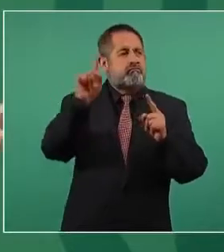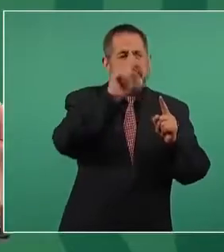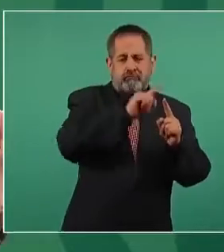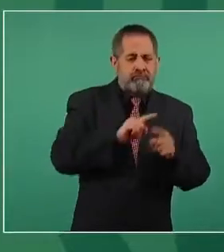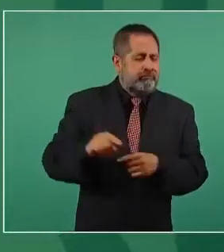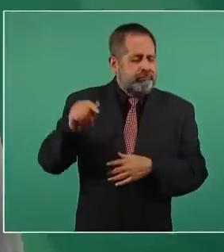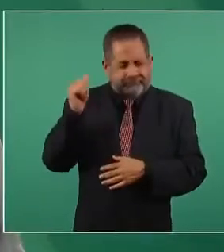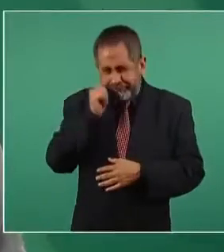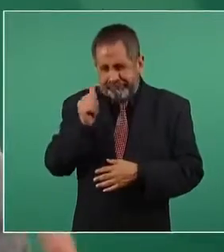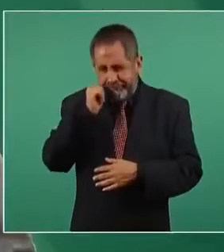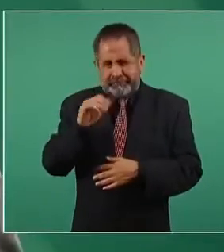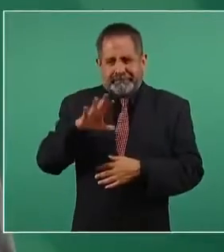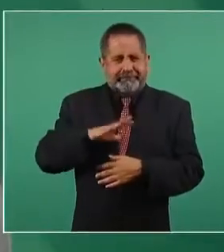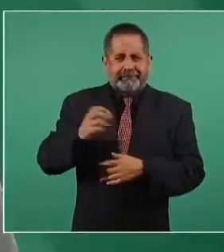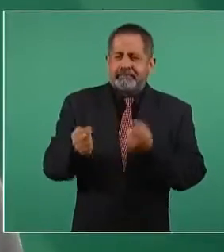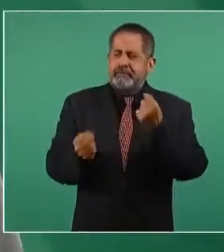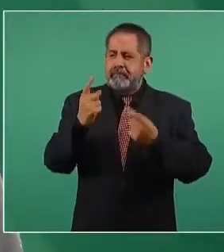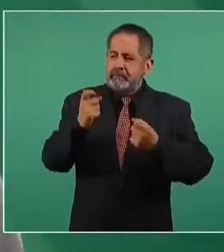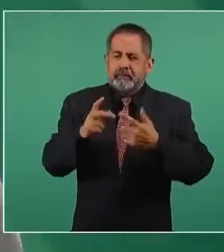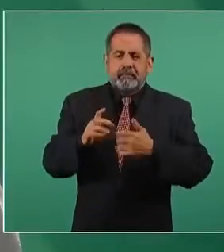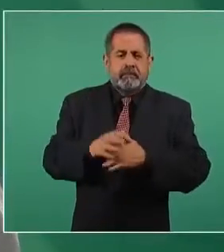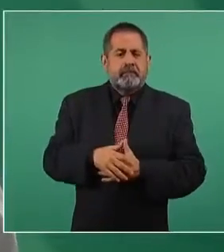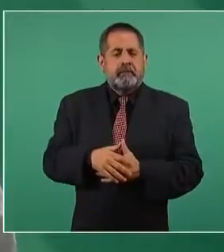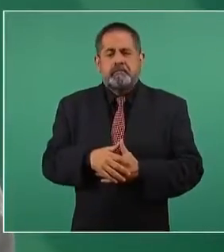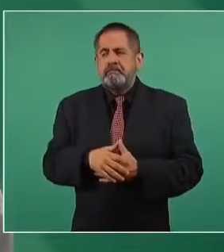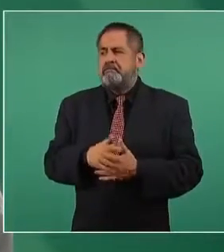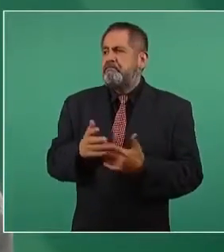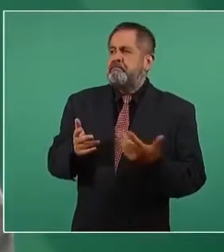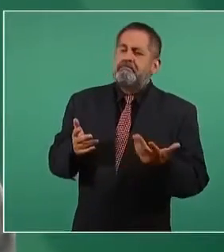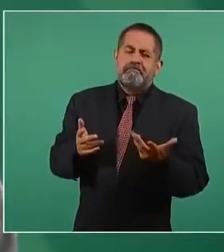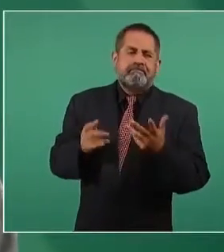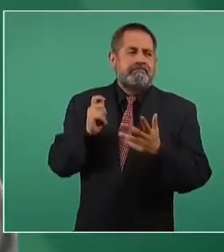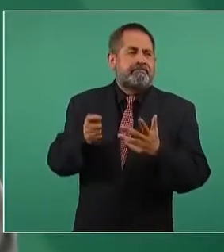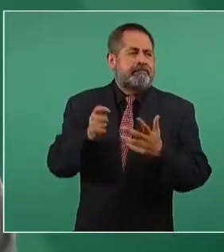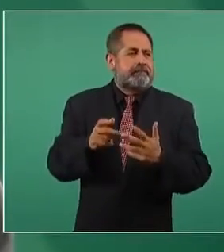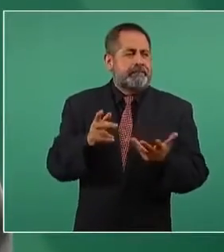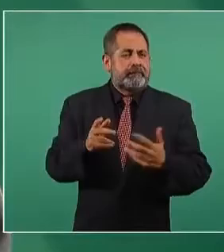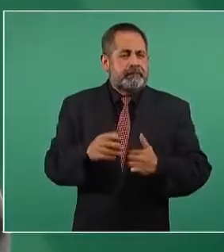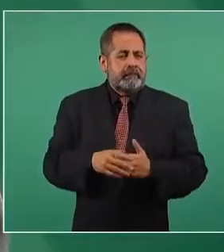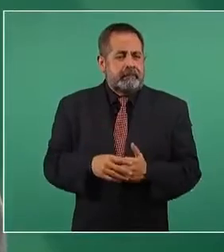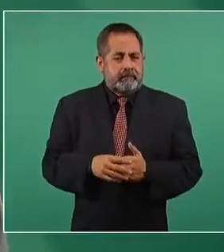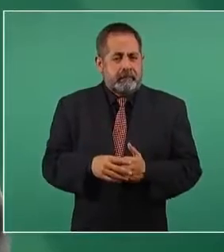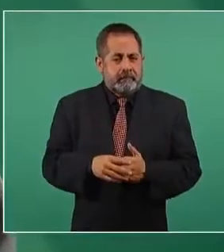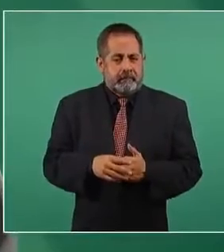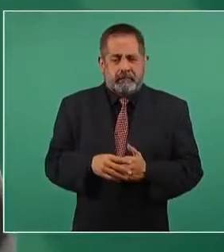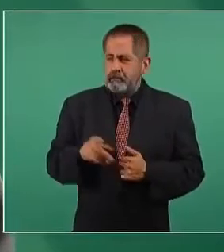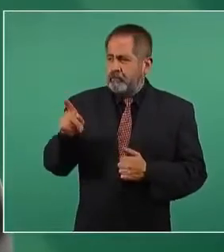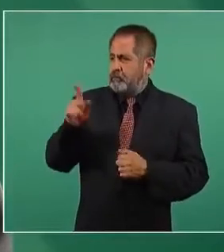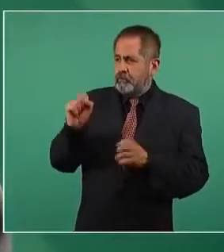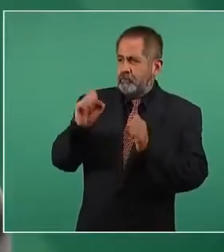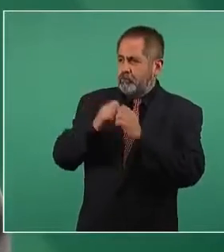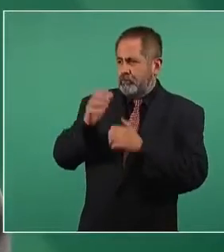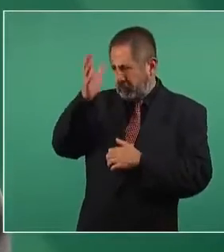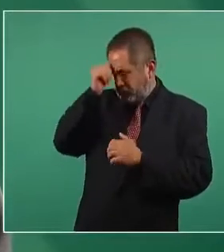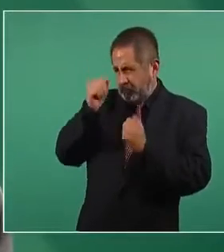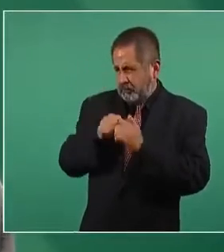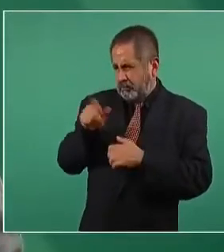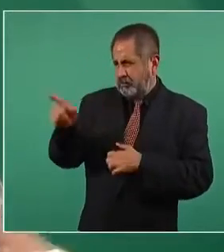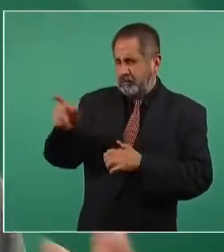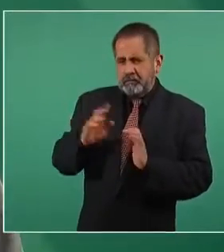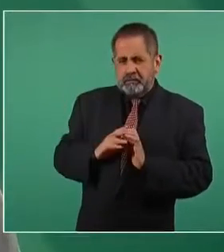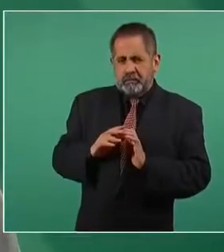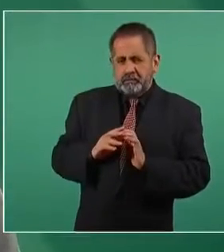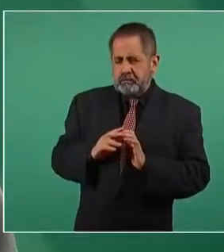hay quienes no solo no coinciden